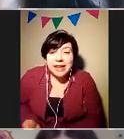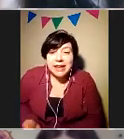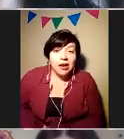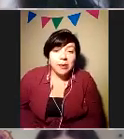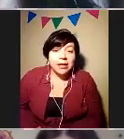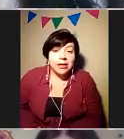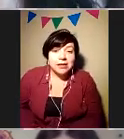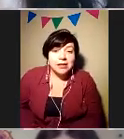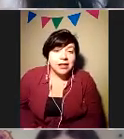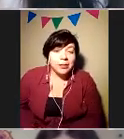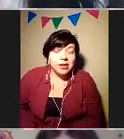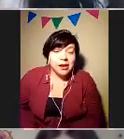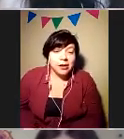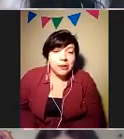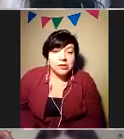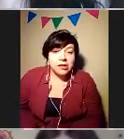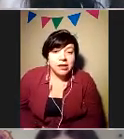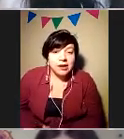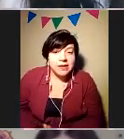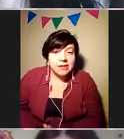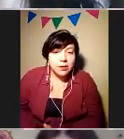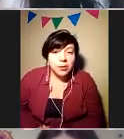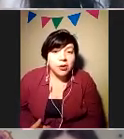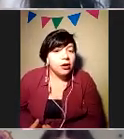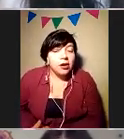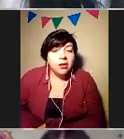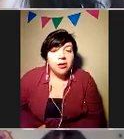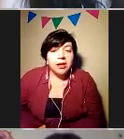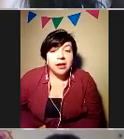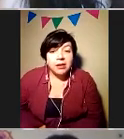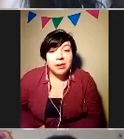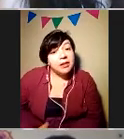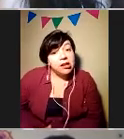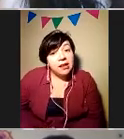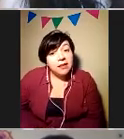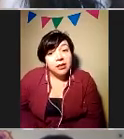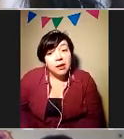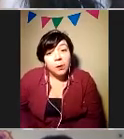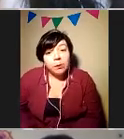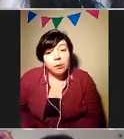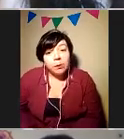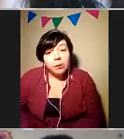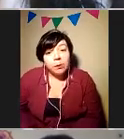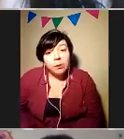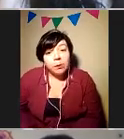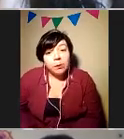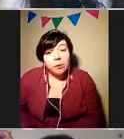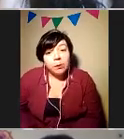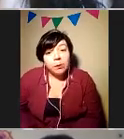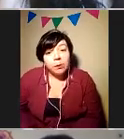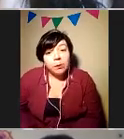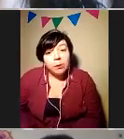el tema de las tallas, el corset que nos aprieta, así que nuestra recomendación es que revisen un poco lo que está planteando la rebelión del cuerpo.